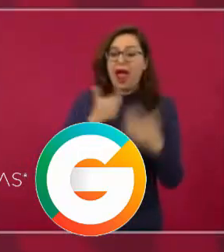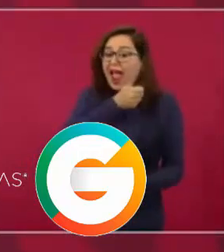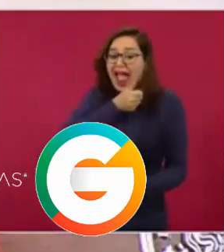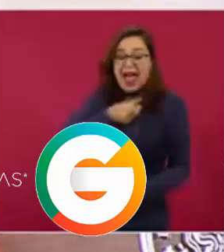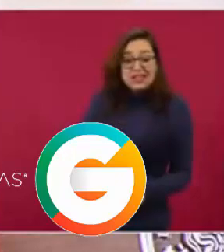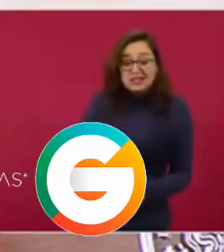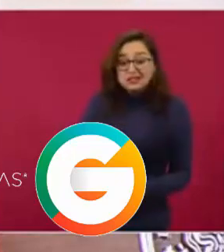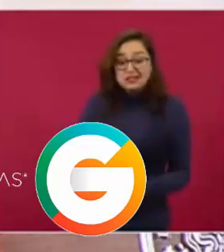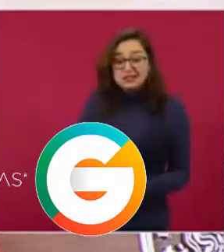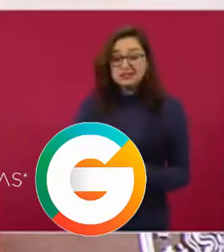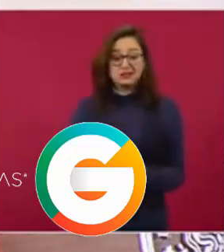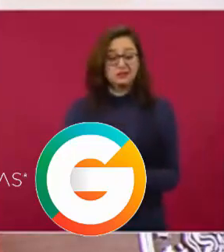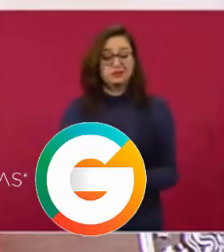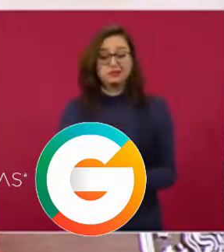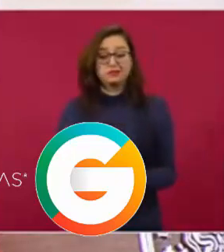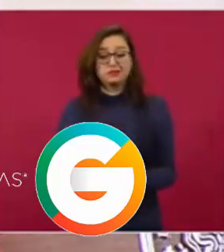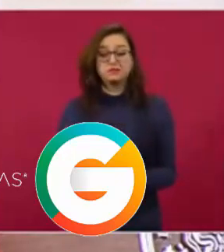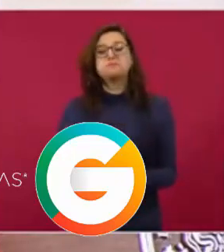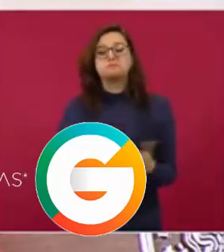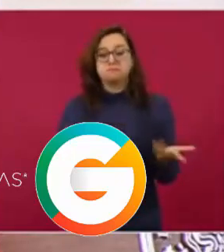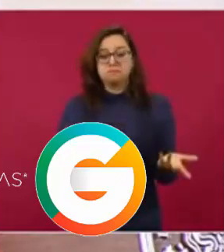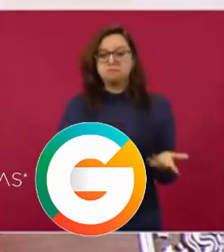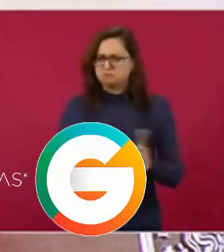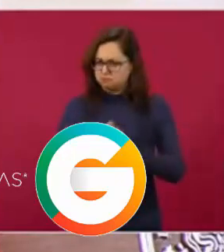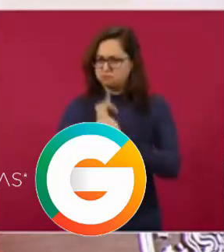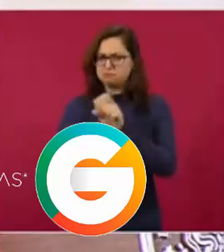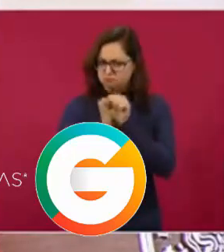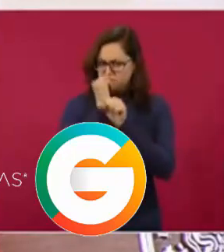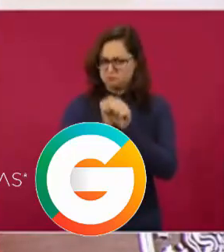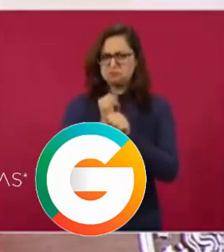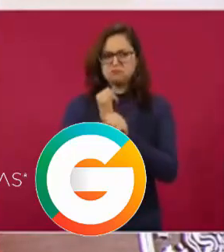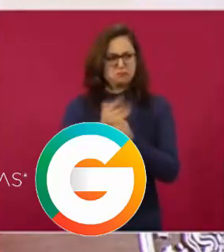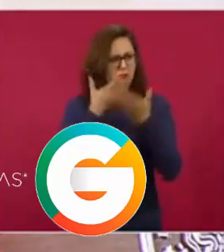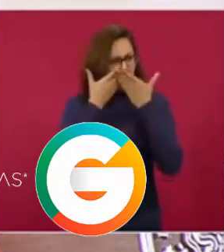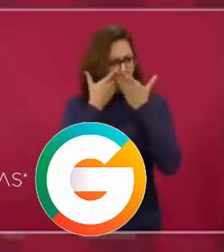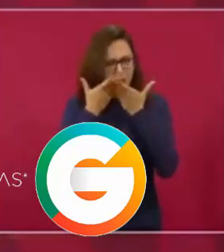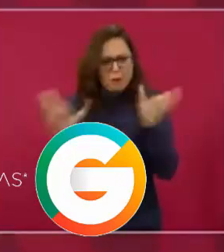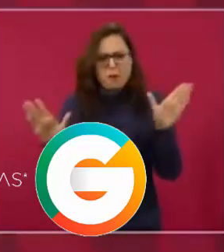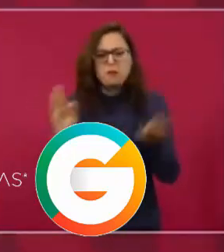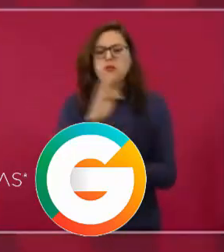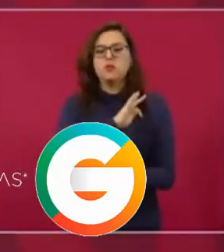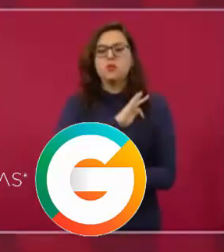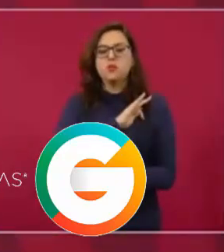Y pero está abierta la investigación.